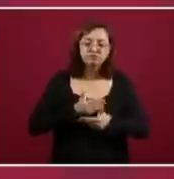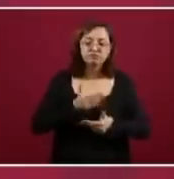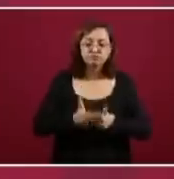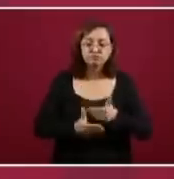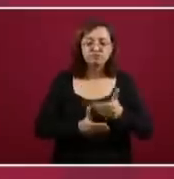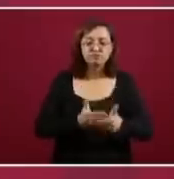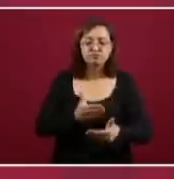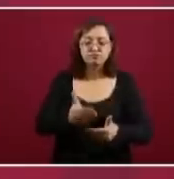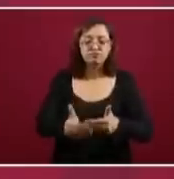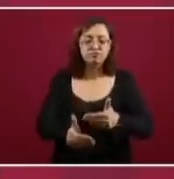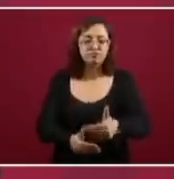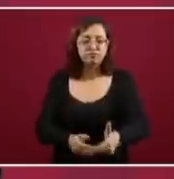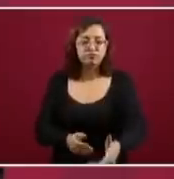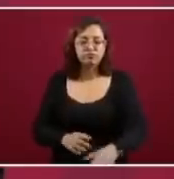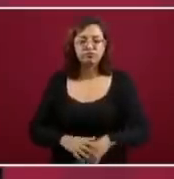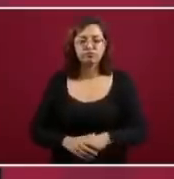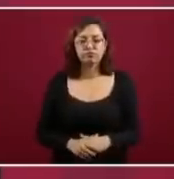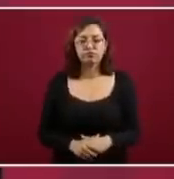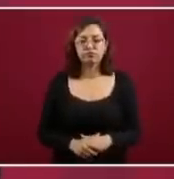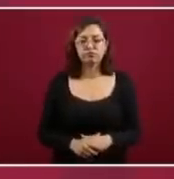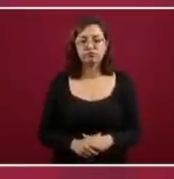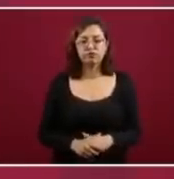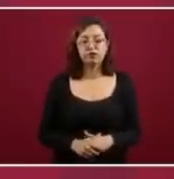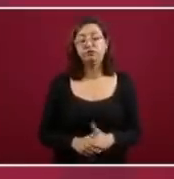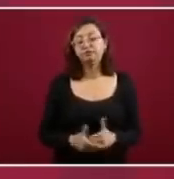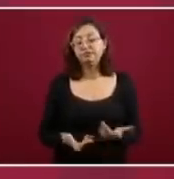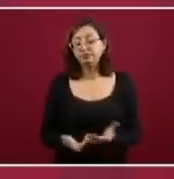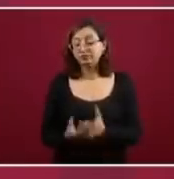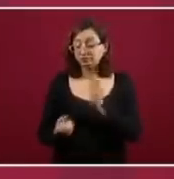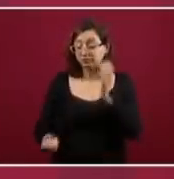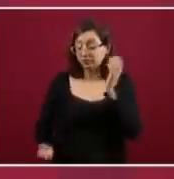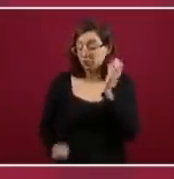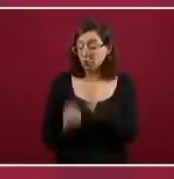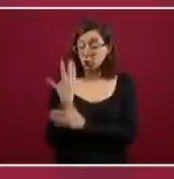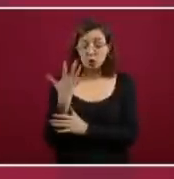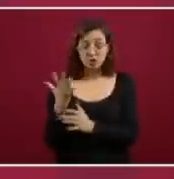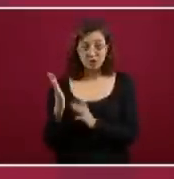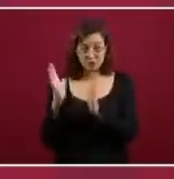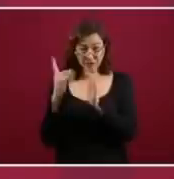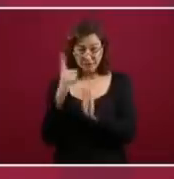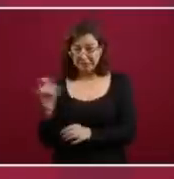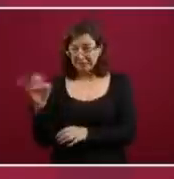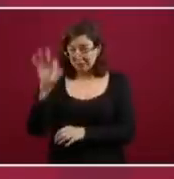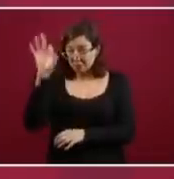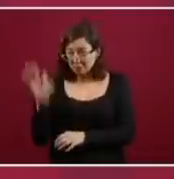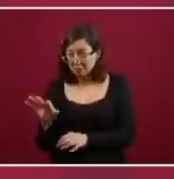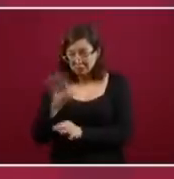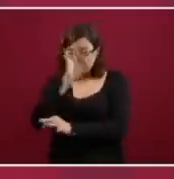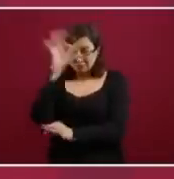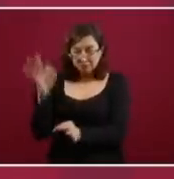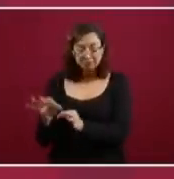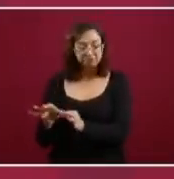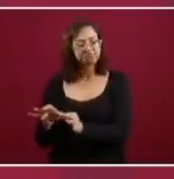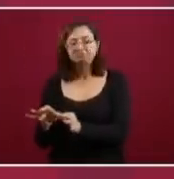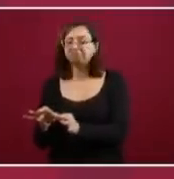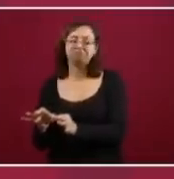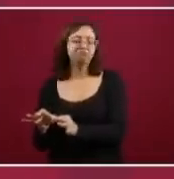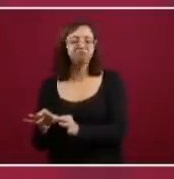lo nuevo marcaba de enlaces y lo viejo no acaba de morir